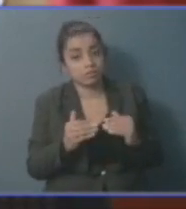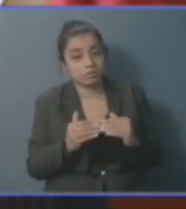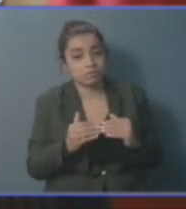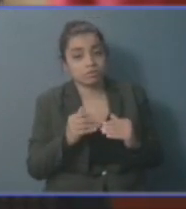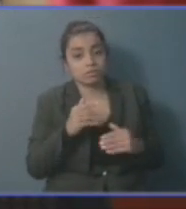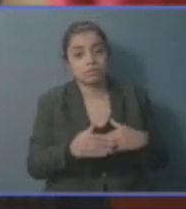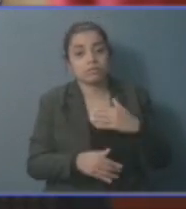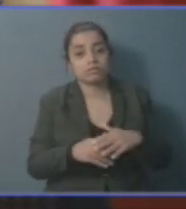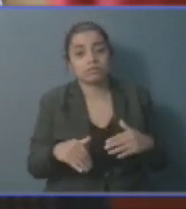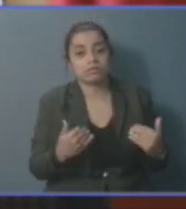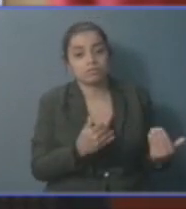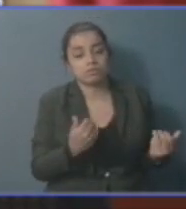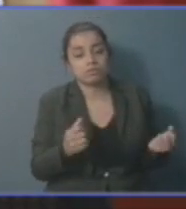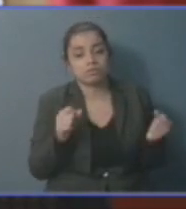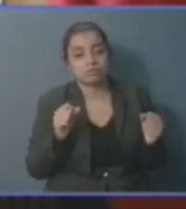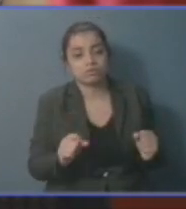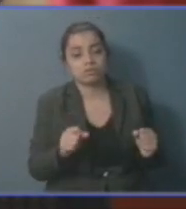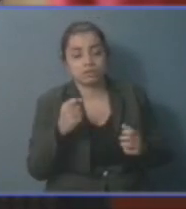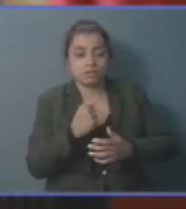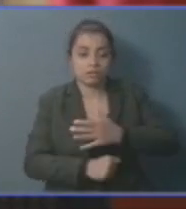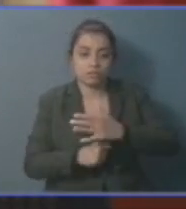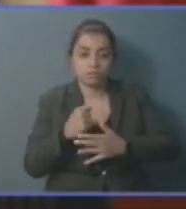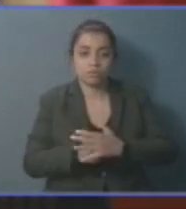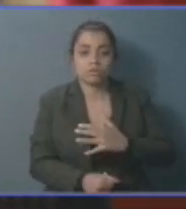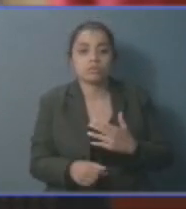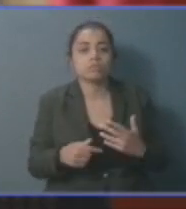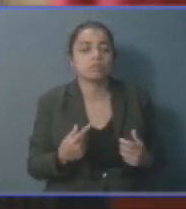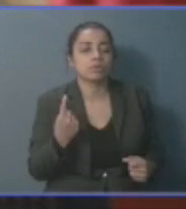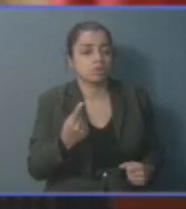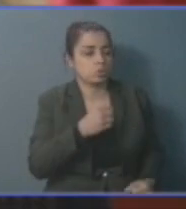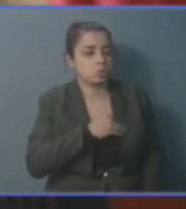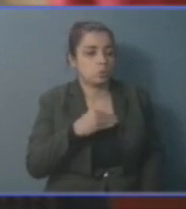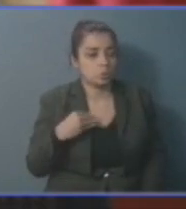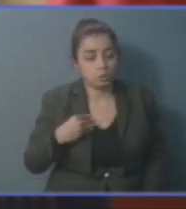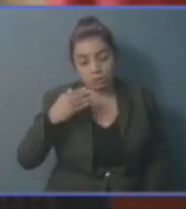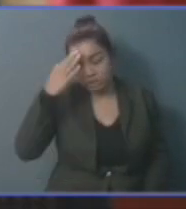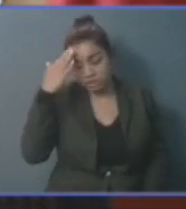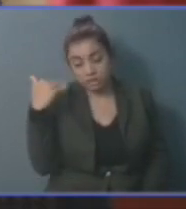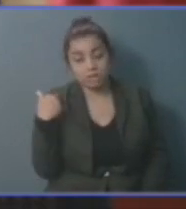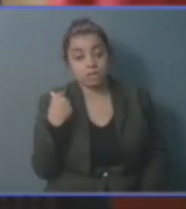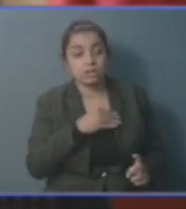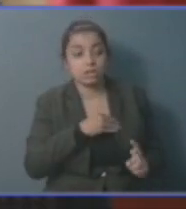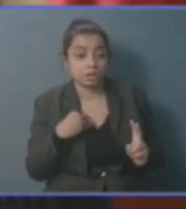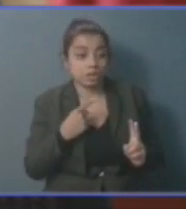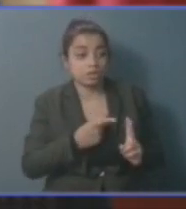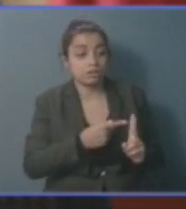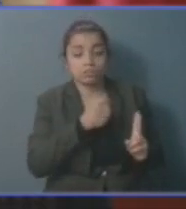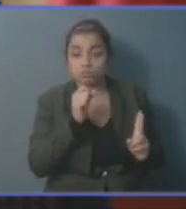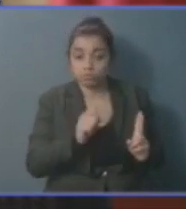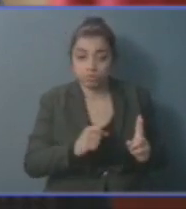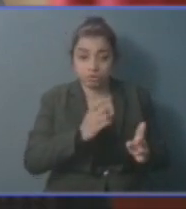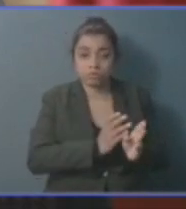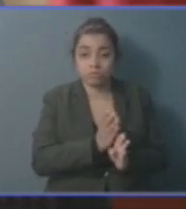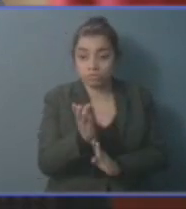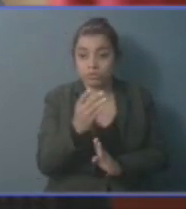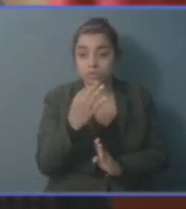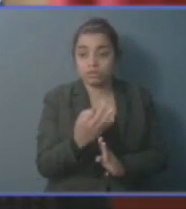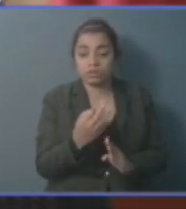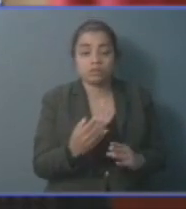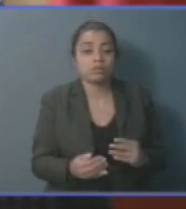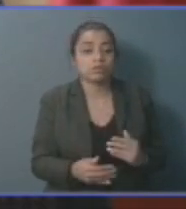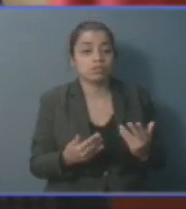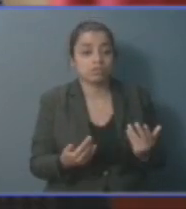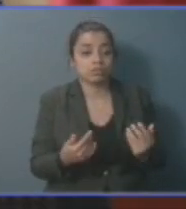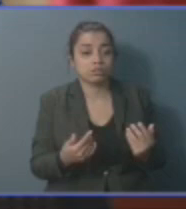los estandartes de esta lucha, porque son los médicos y médicas quienes tienen la capacidad profesional de afrontar